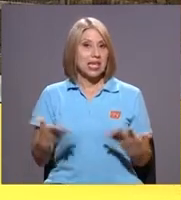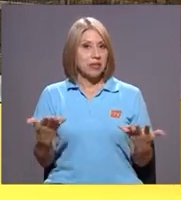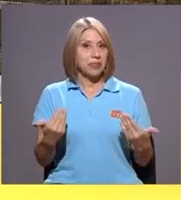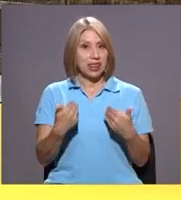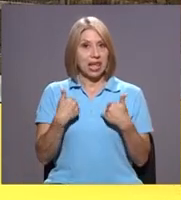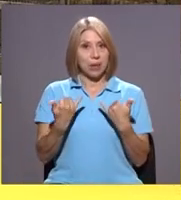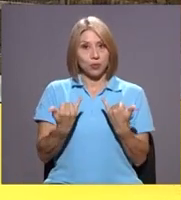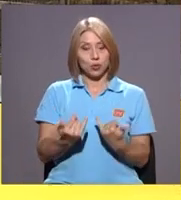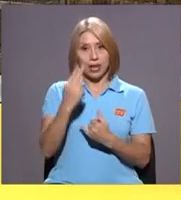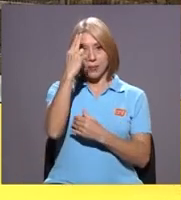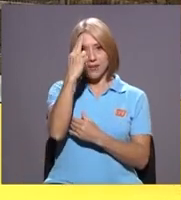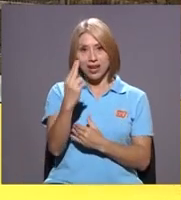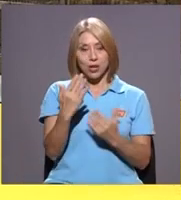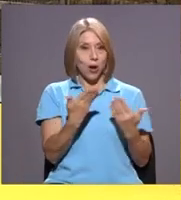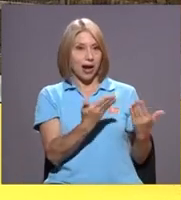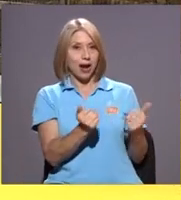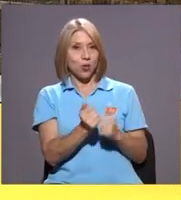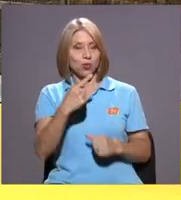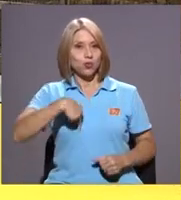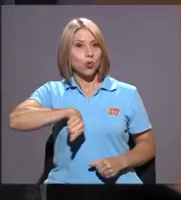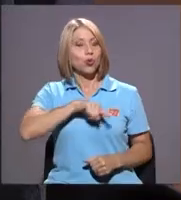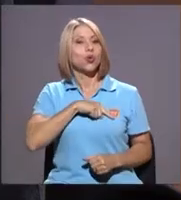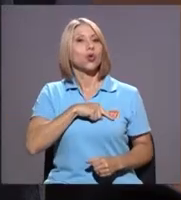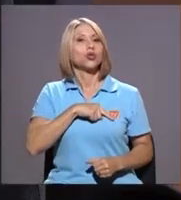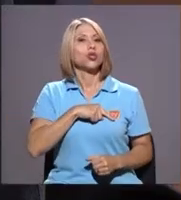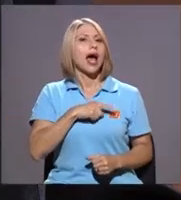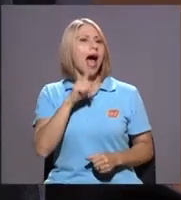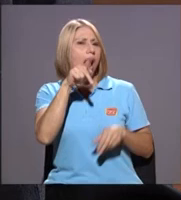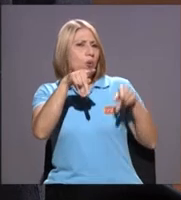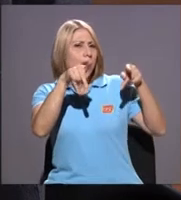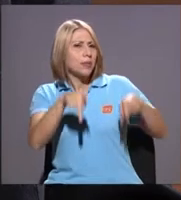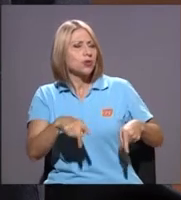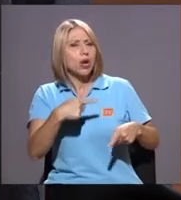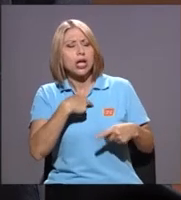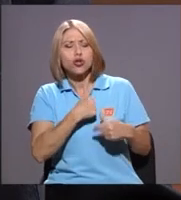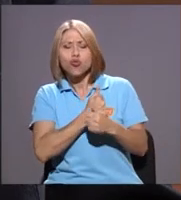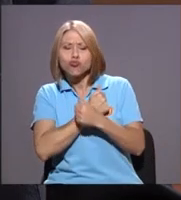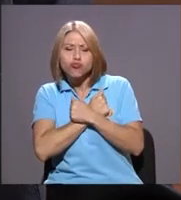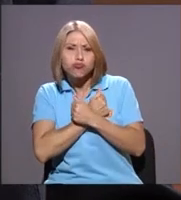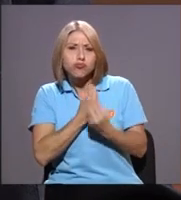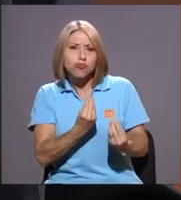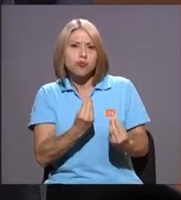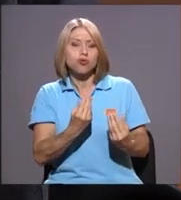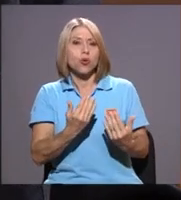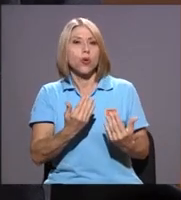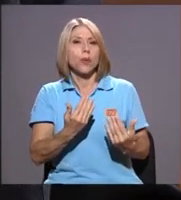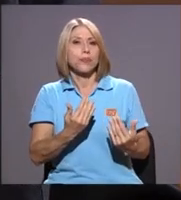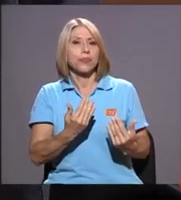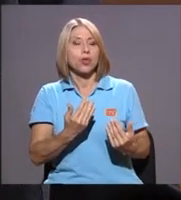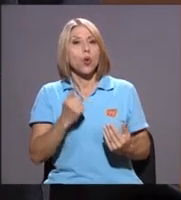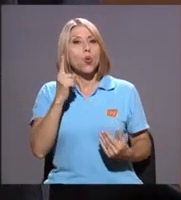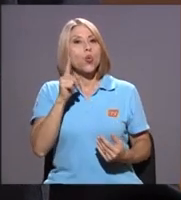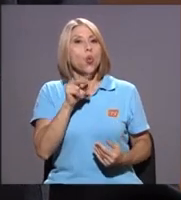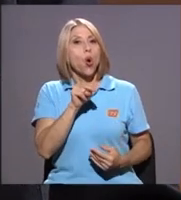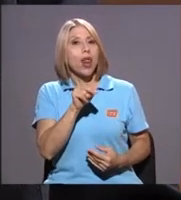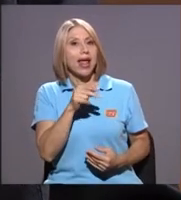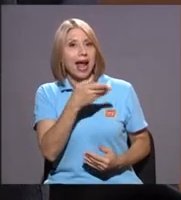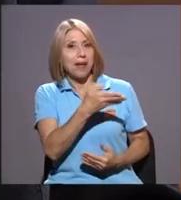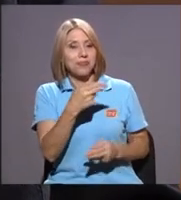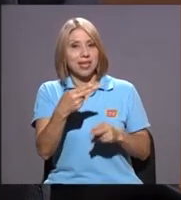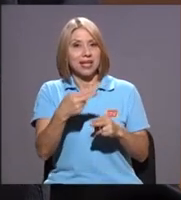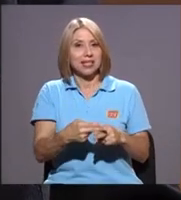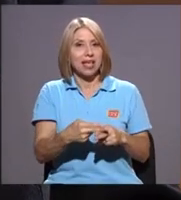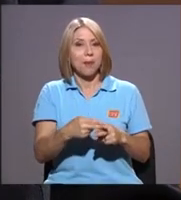tenemos el privilegio de tener con nosotros a alguien que yo tengo en muy alta estima, a un colega que se